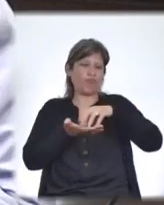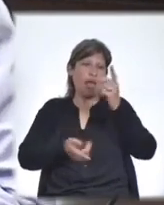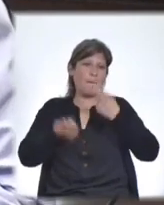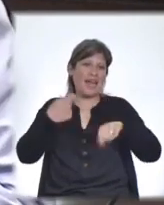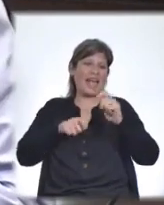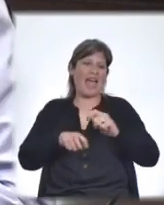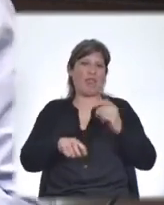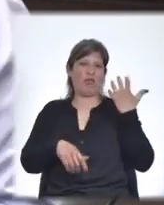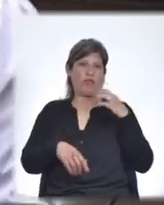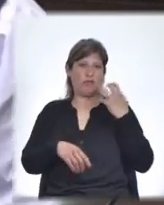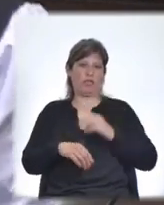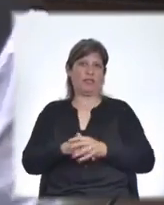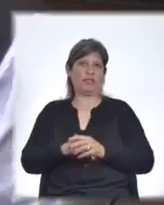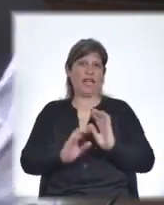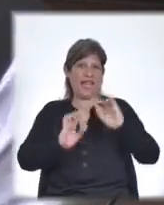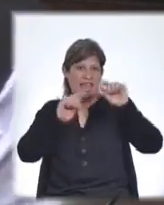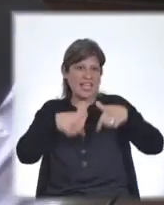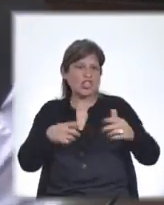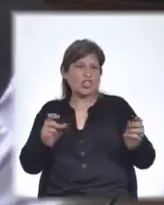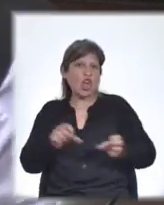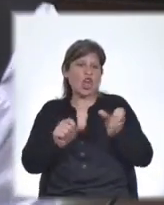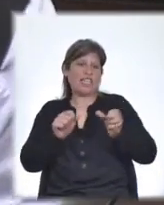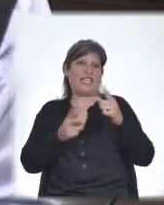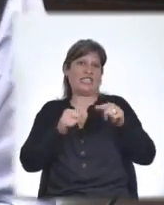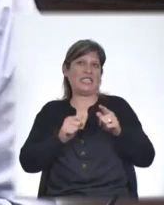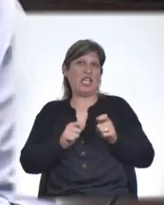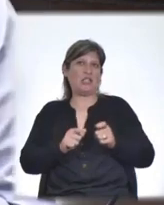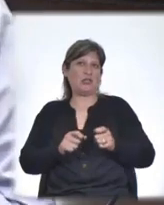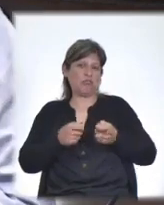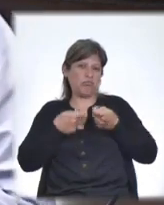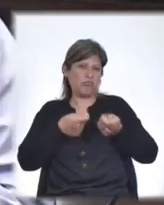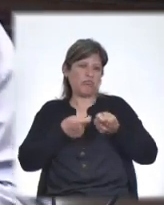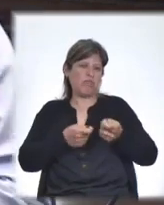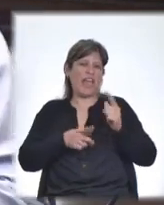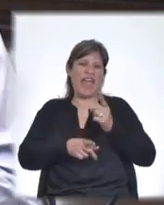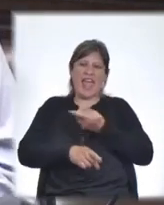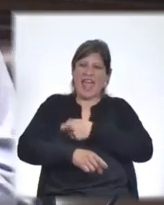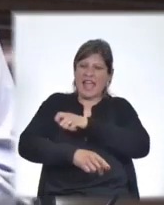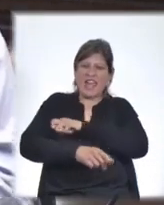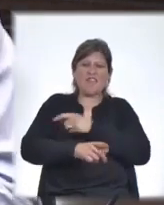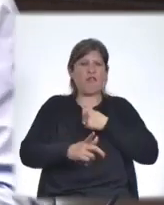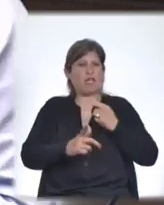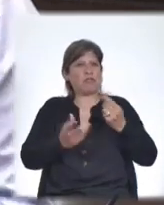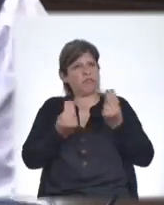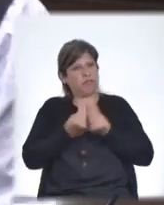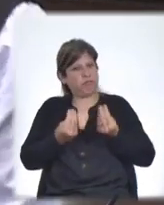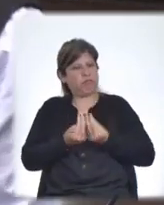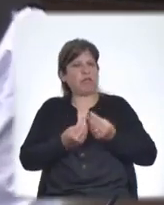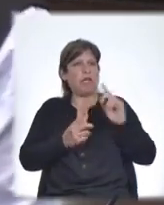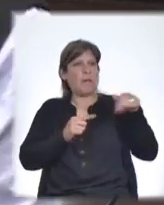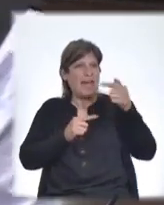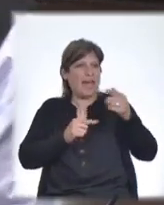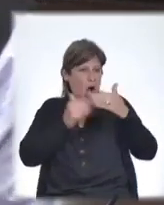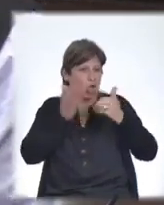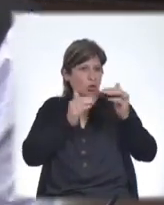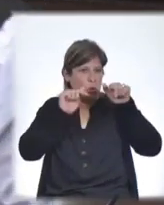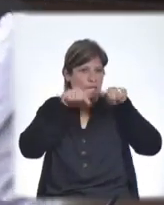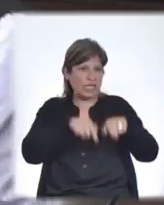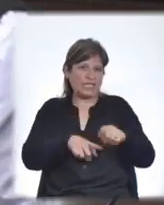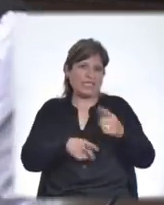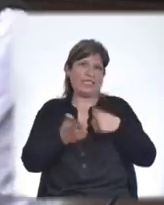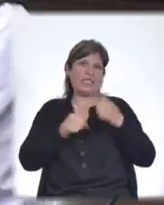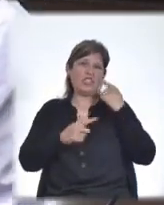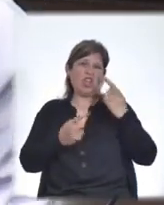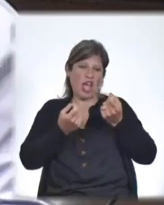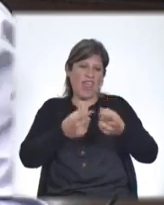frutas. Eso es lo que están haciendo, perjudicando el esfuerzo enorme que se ha llevado adelante para construir eso que garantice,